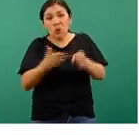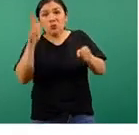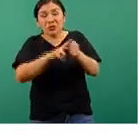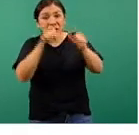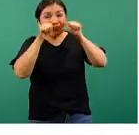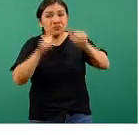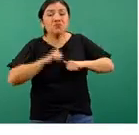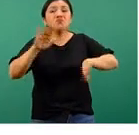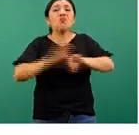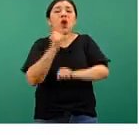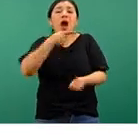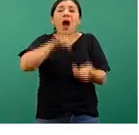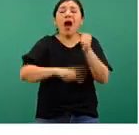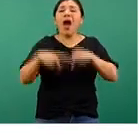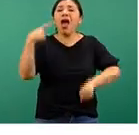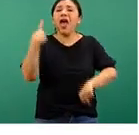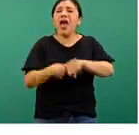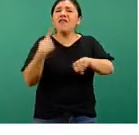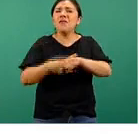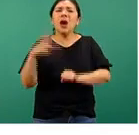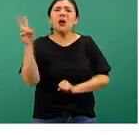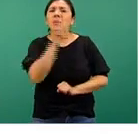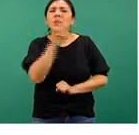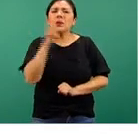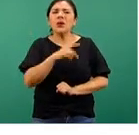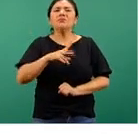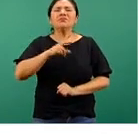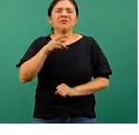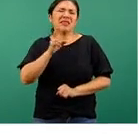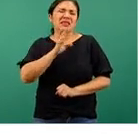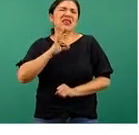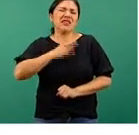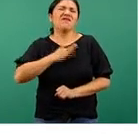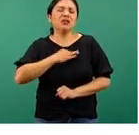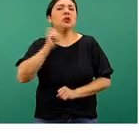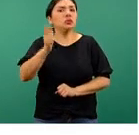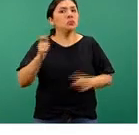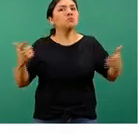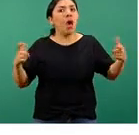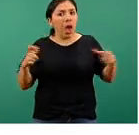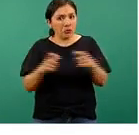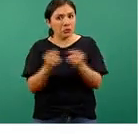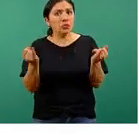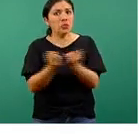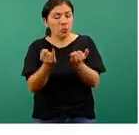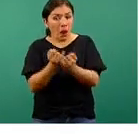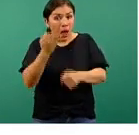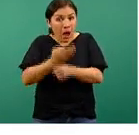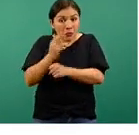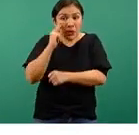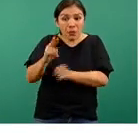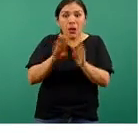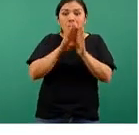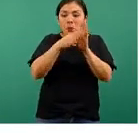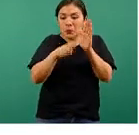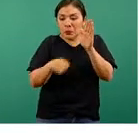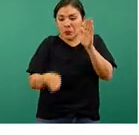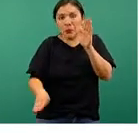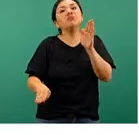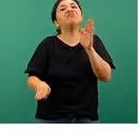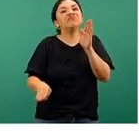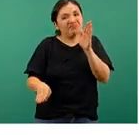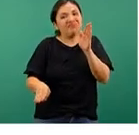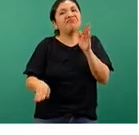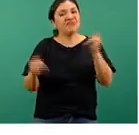por tener infección respiratoria aguda grave también ha disminuido de manera importante, y la tendencia descendente también se mantiene